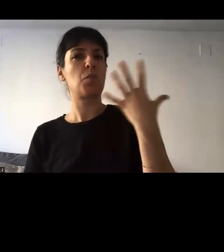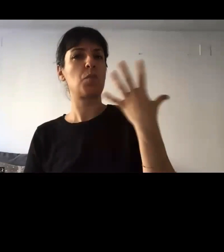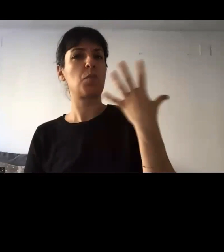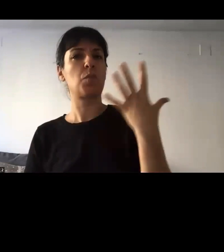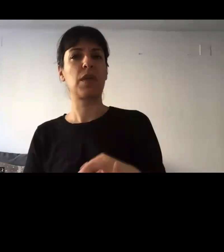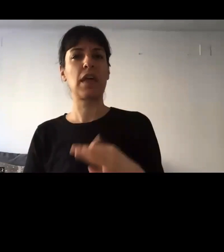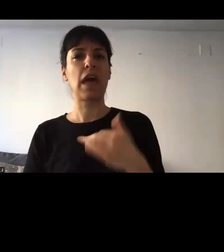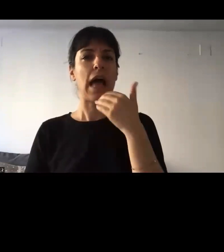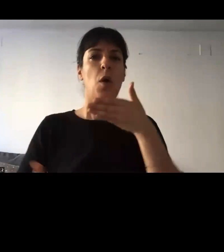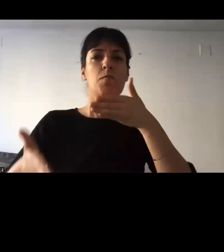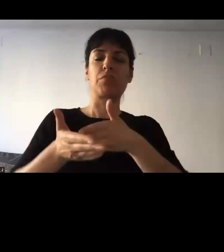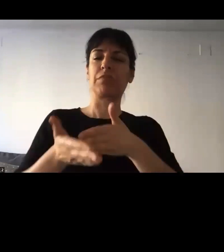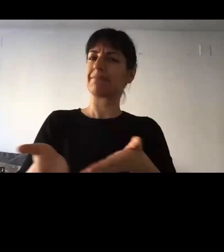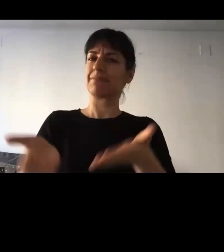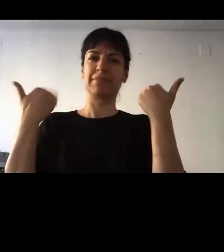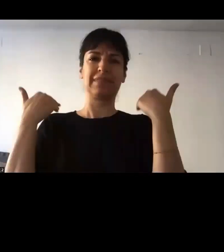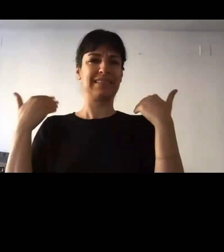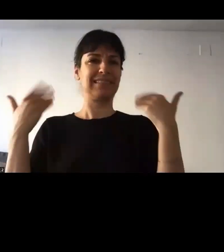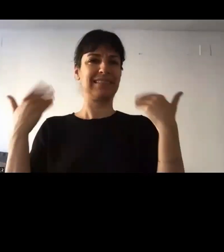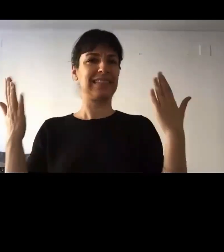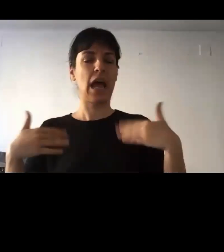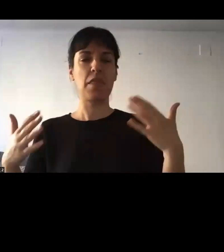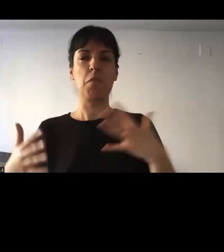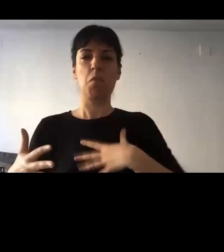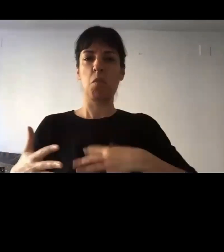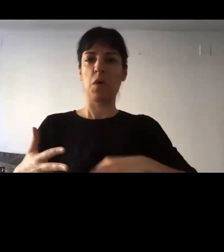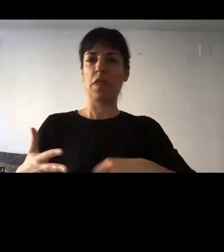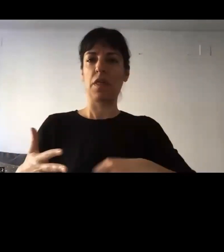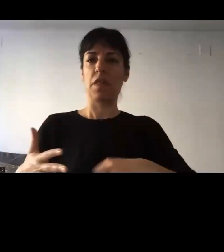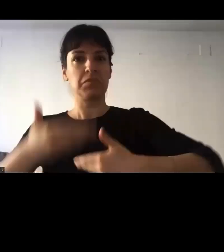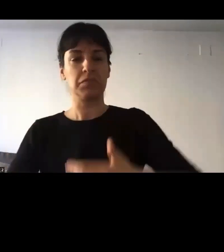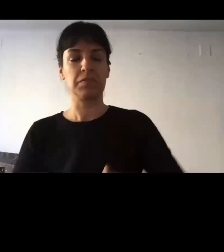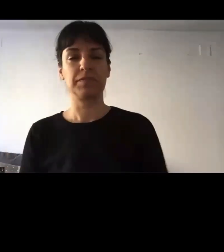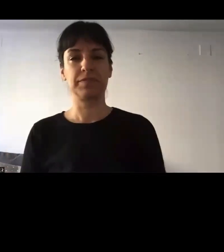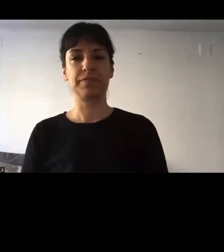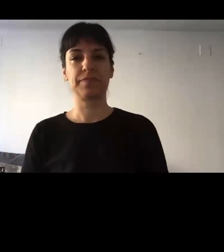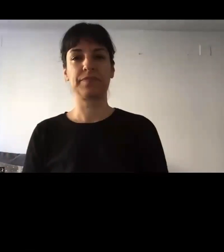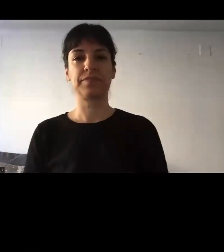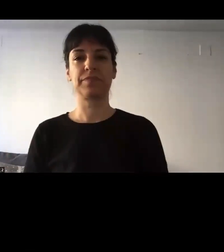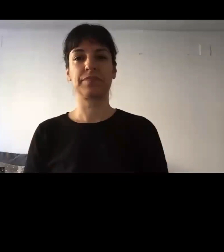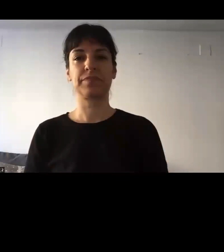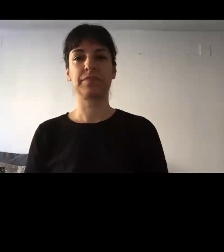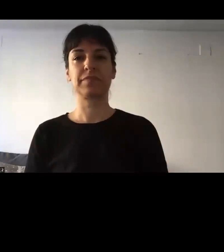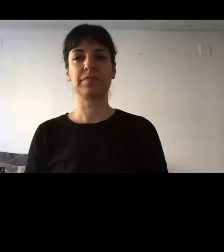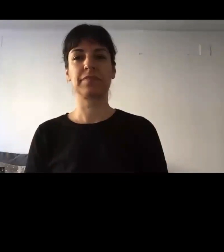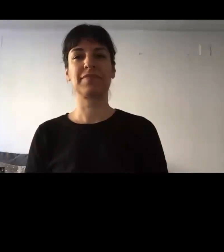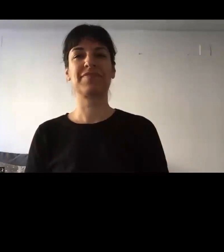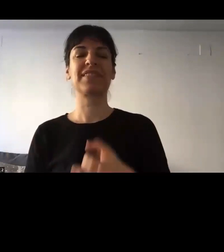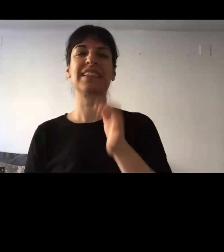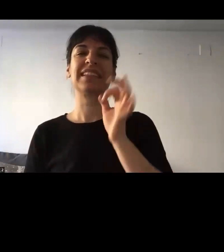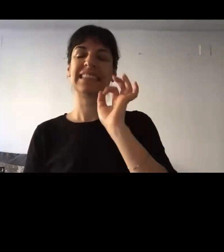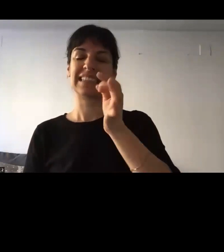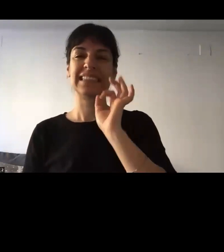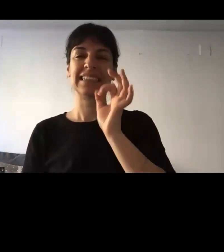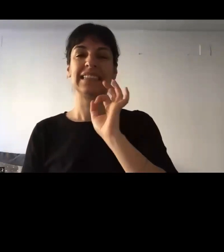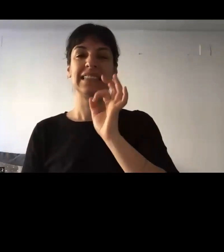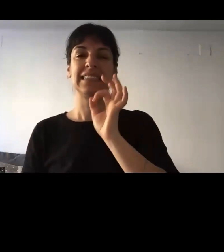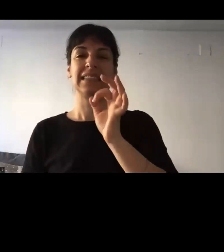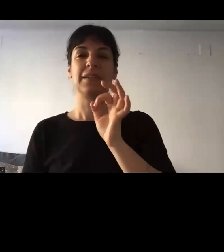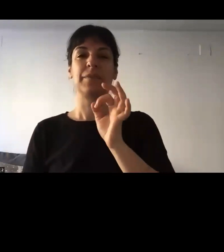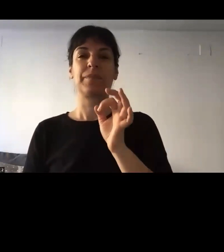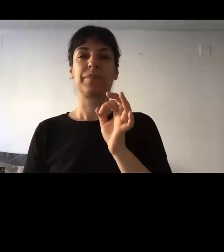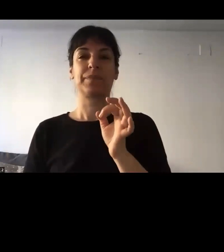por delante y que te ayuden a desempeñar esa función. Luego también sí que es cierto que yo, a raíz de tratar